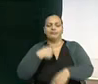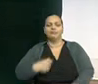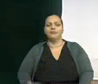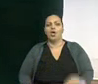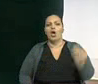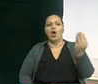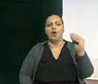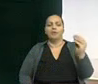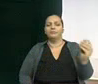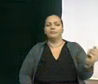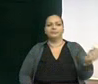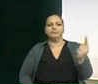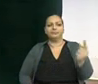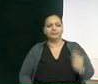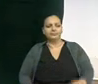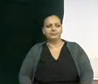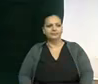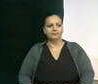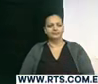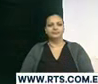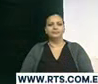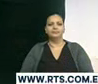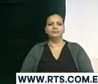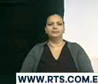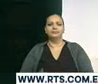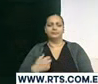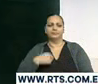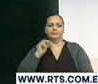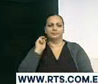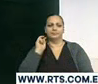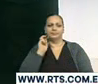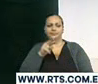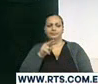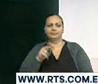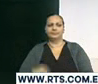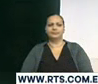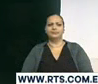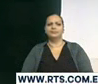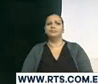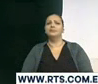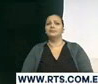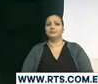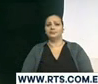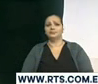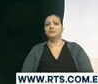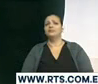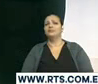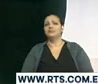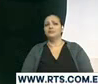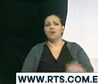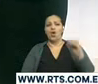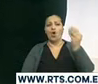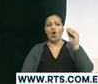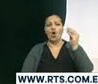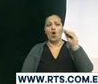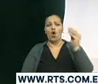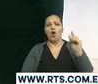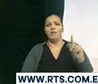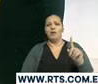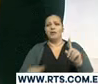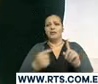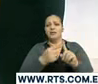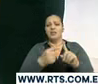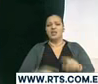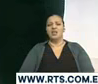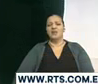forma, yo digo que a más de brutalidad lo hacen de adrede. Pasó, créeme, se pegó una sacudida de